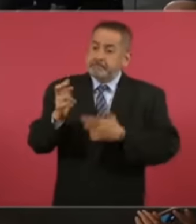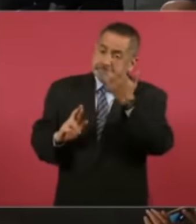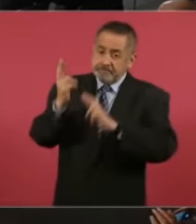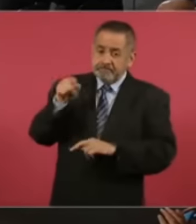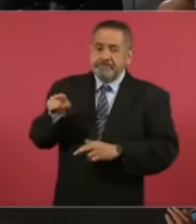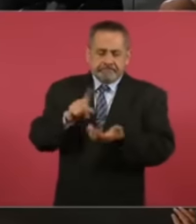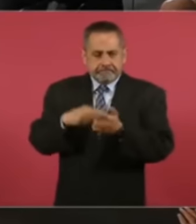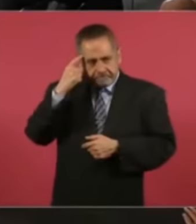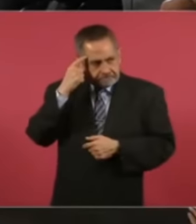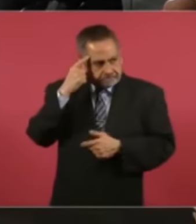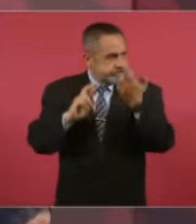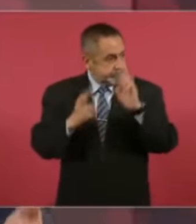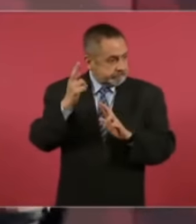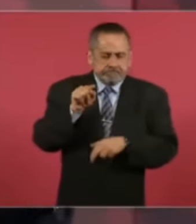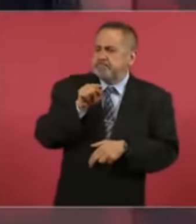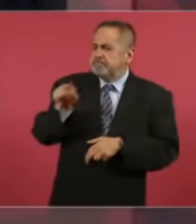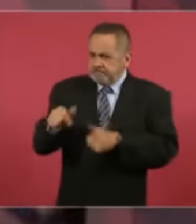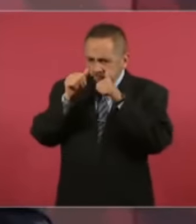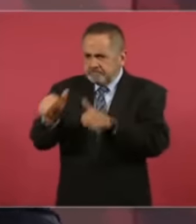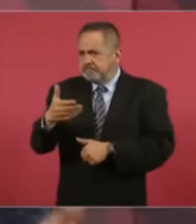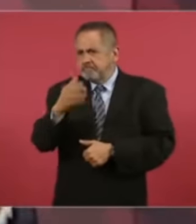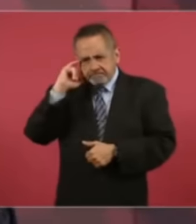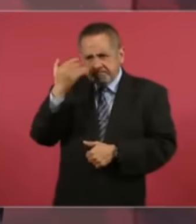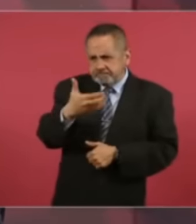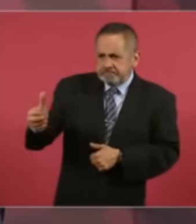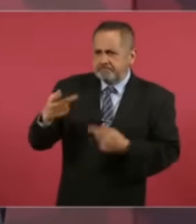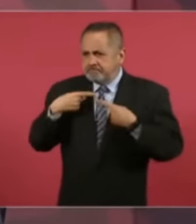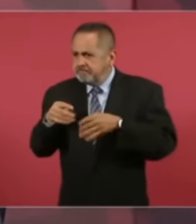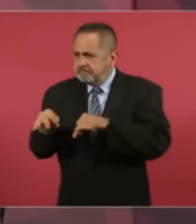se toma en cuenta a los campesinos, a los obreros, a la mayoría de los mexicanos.